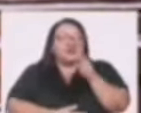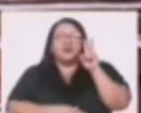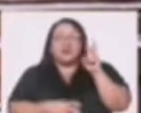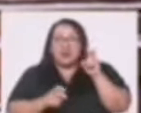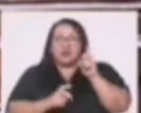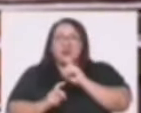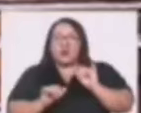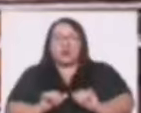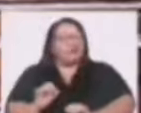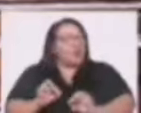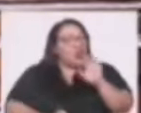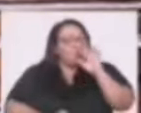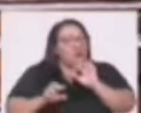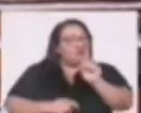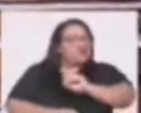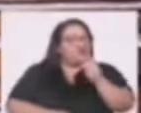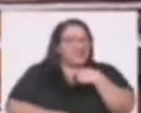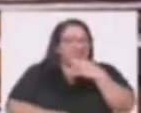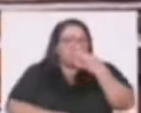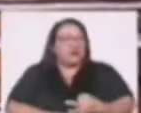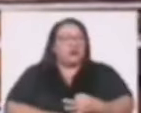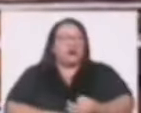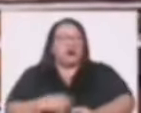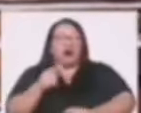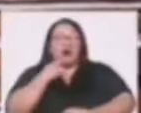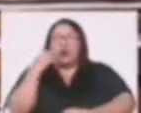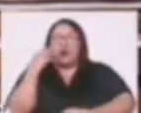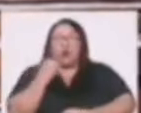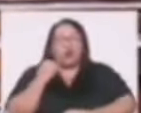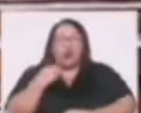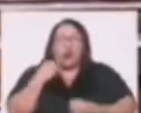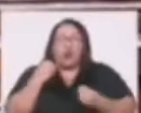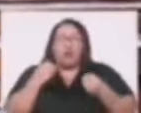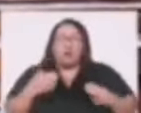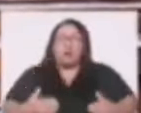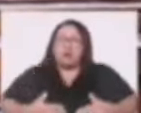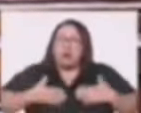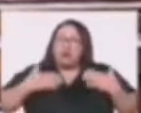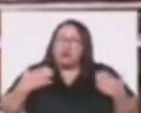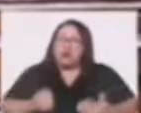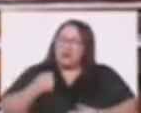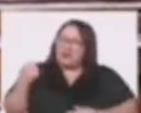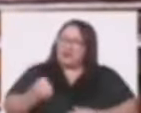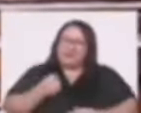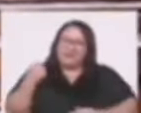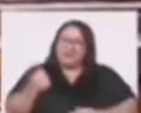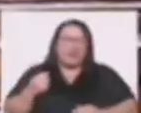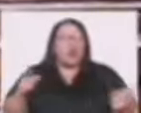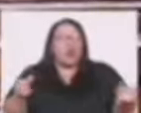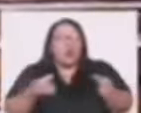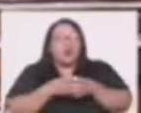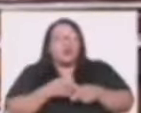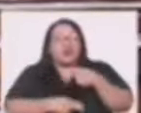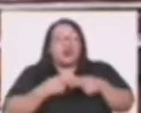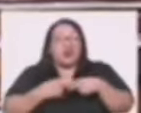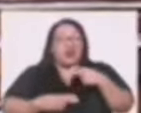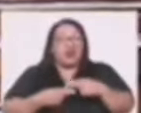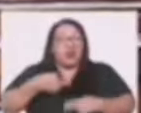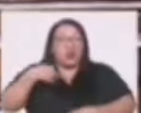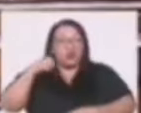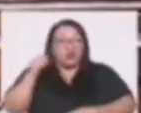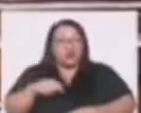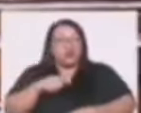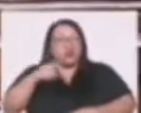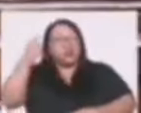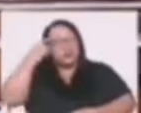del caso, no queda duda de ello. Es el colmo. Es el colmo porque en lugar de que esa institución, la Junta Nacional de Justicia,